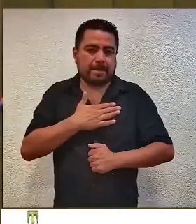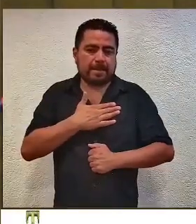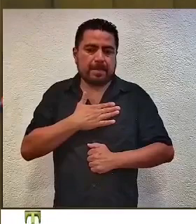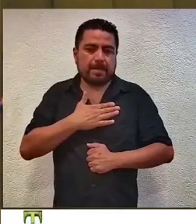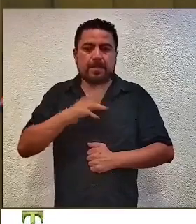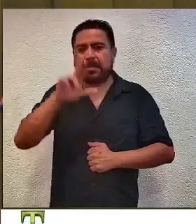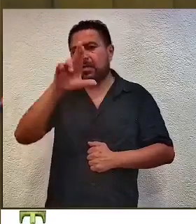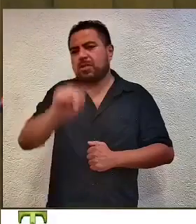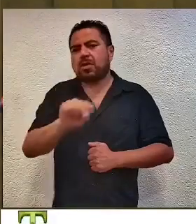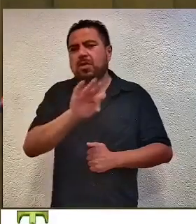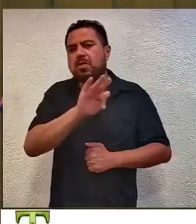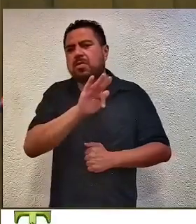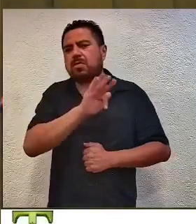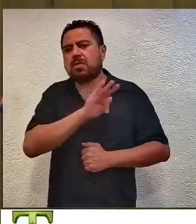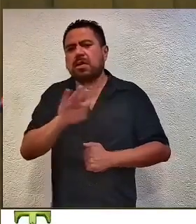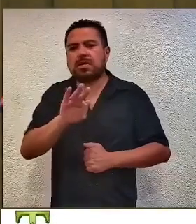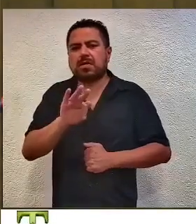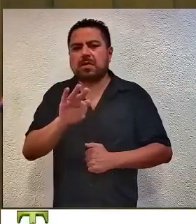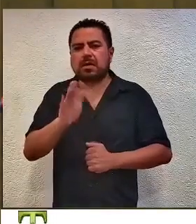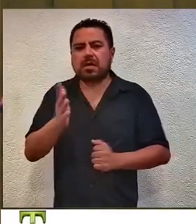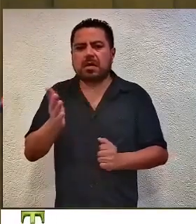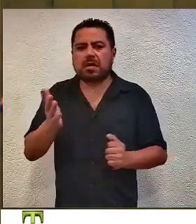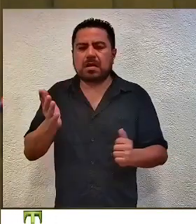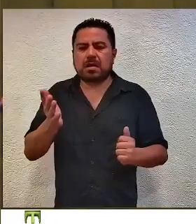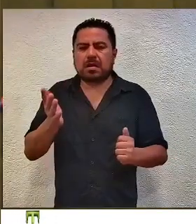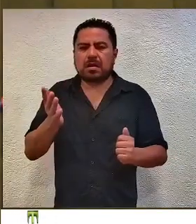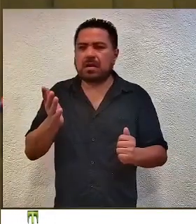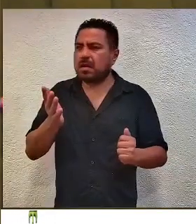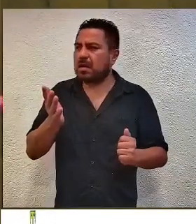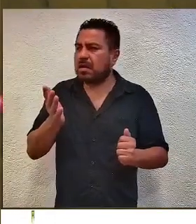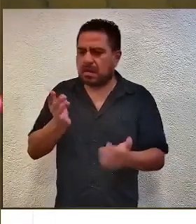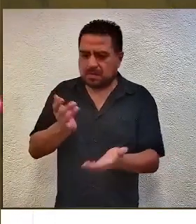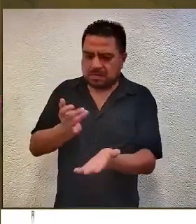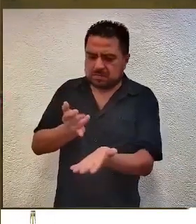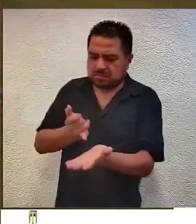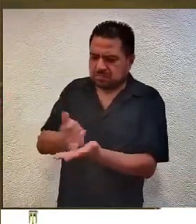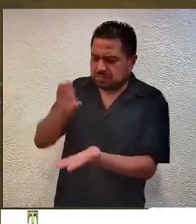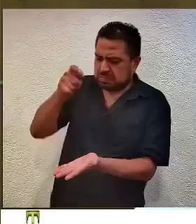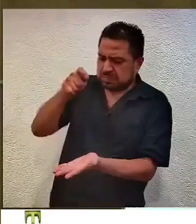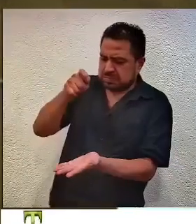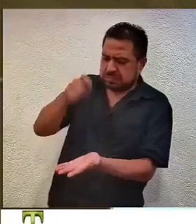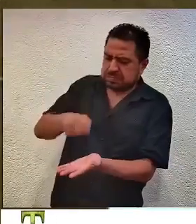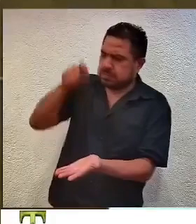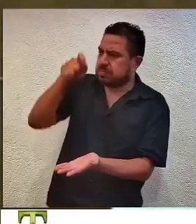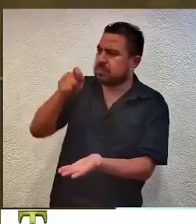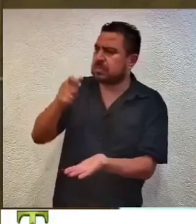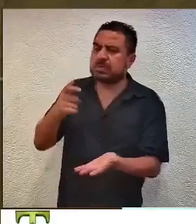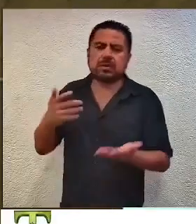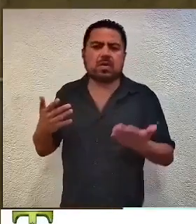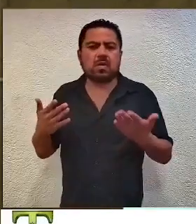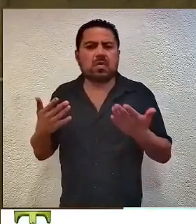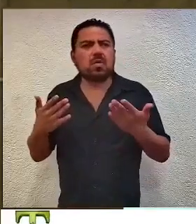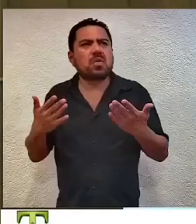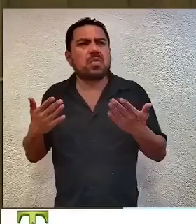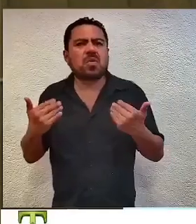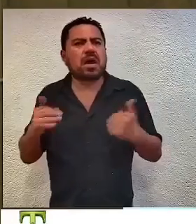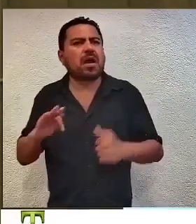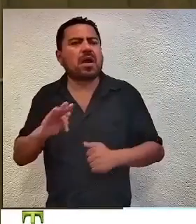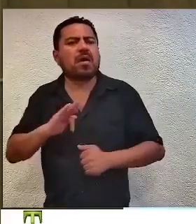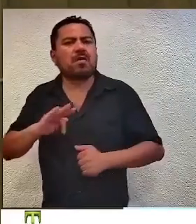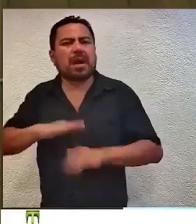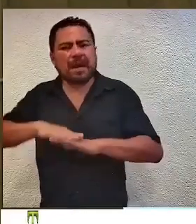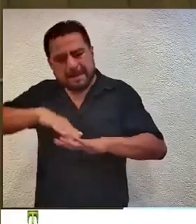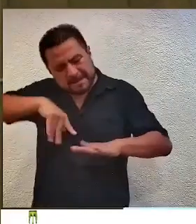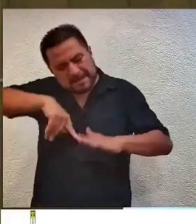no puede emitir una sentencia si no le puede entrar al fondo